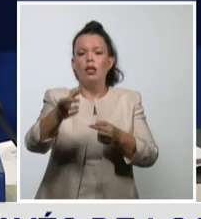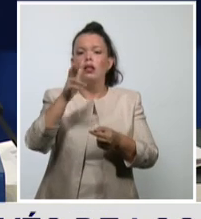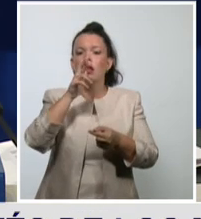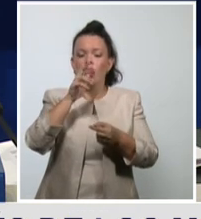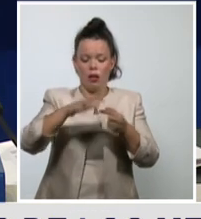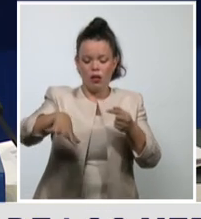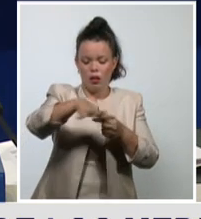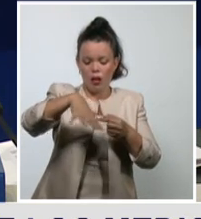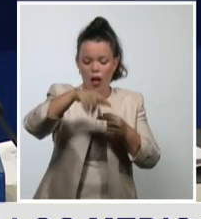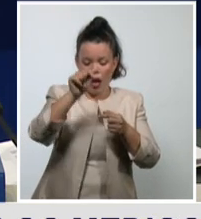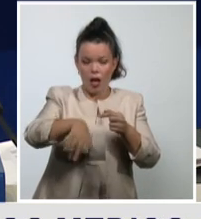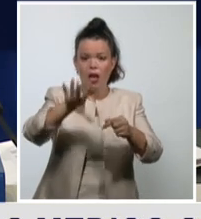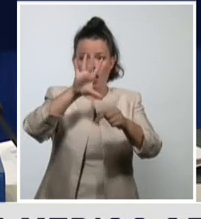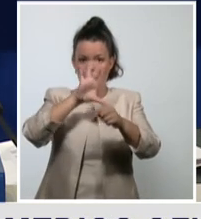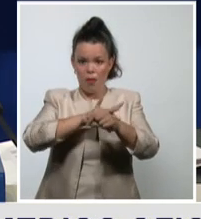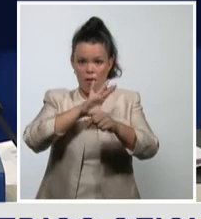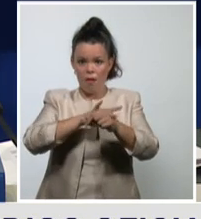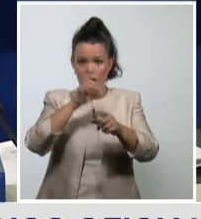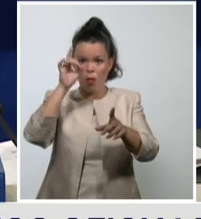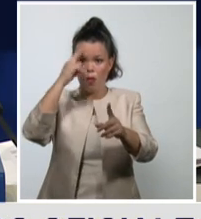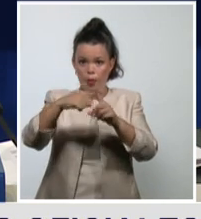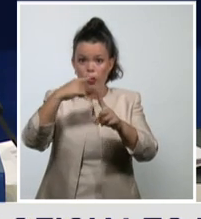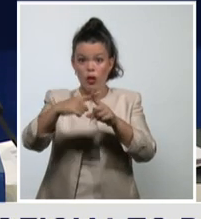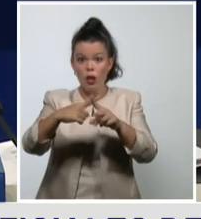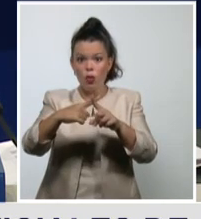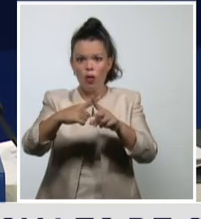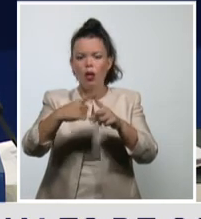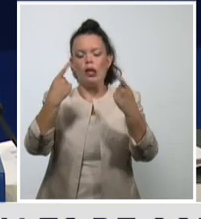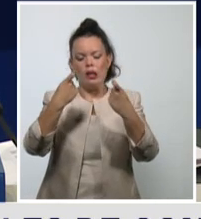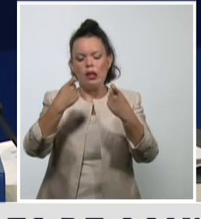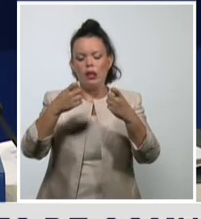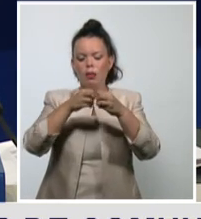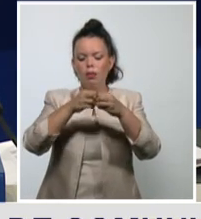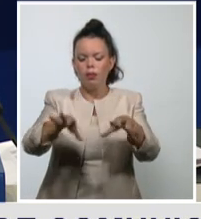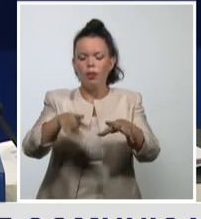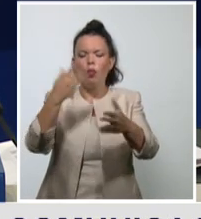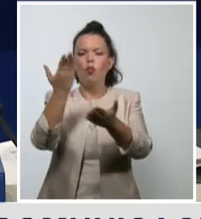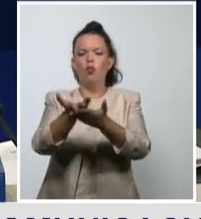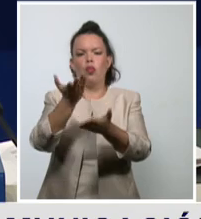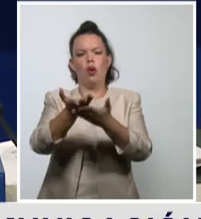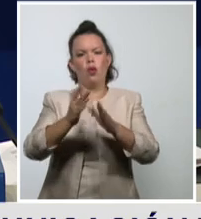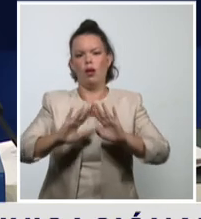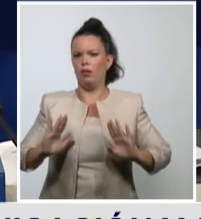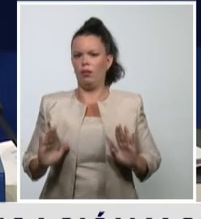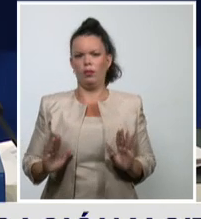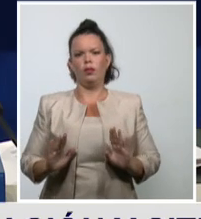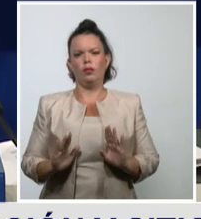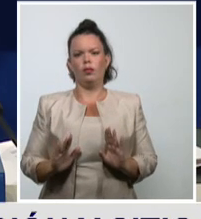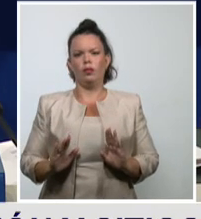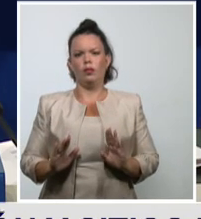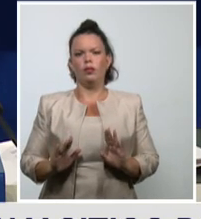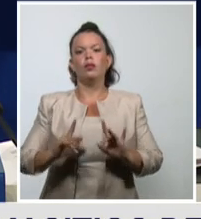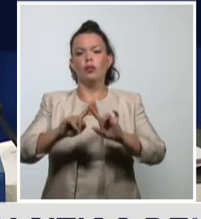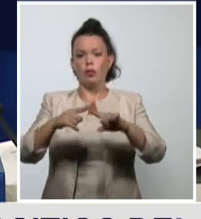de personas sin síntomas de la enfermedad en la cual se busca